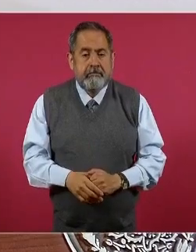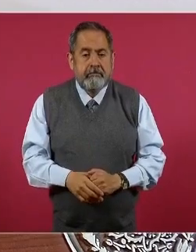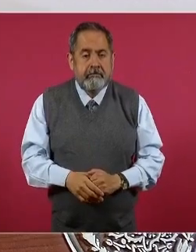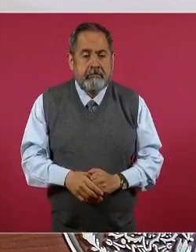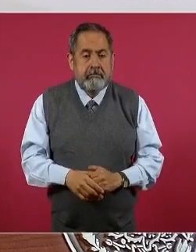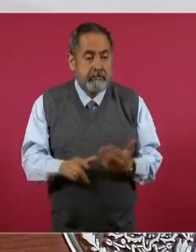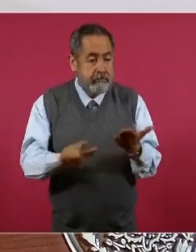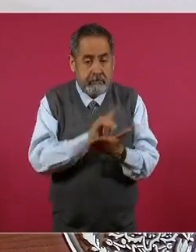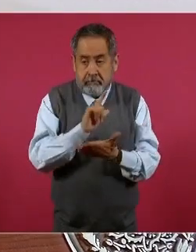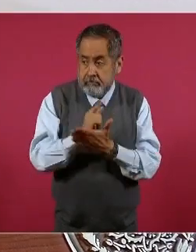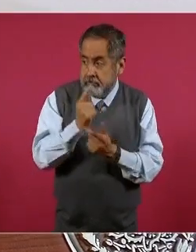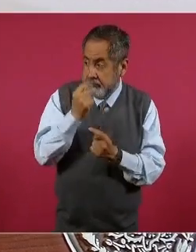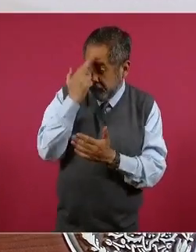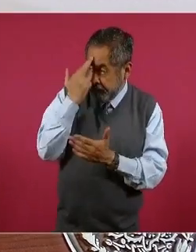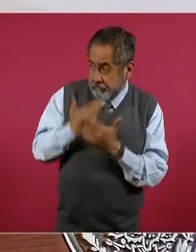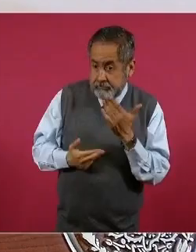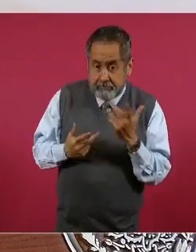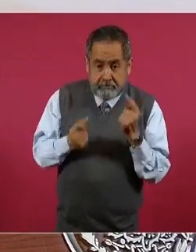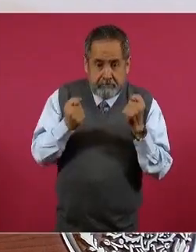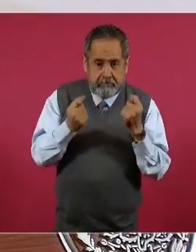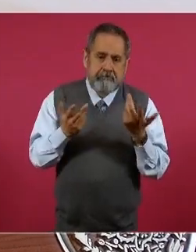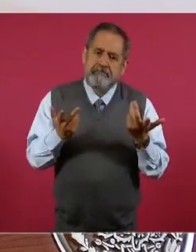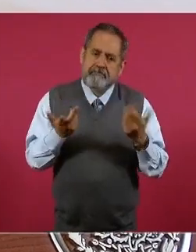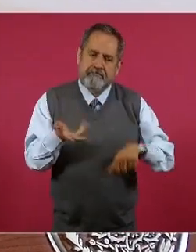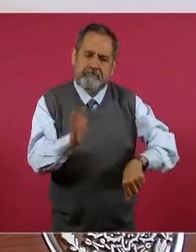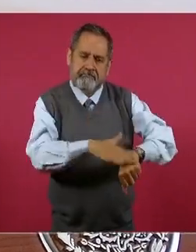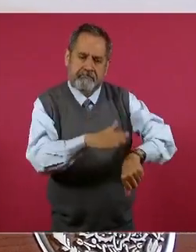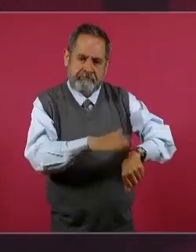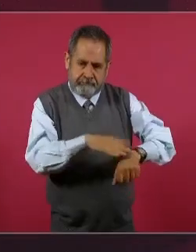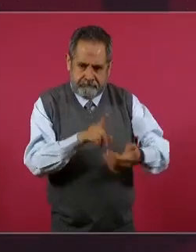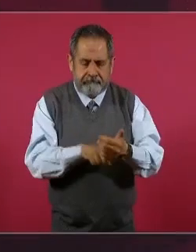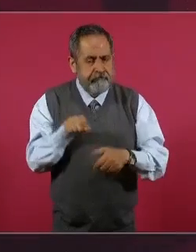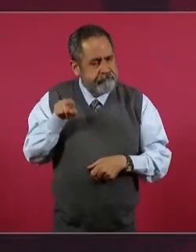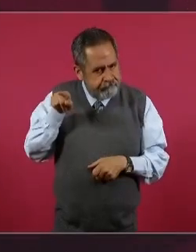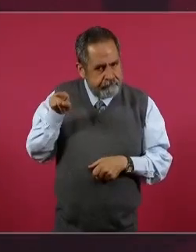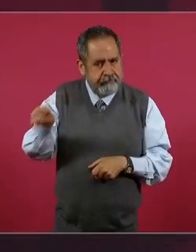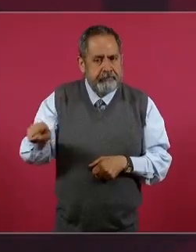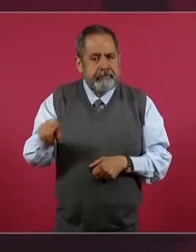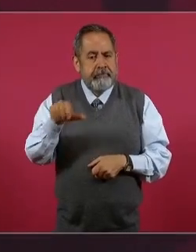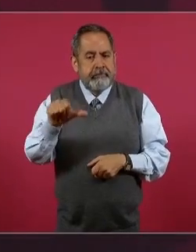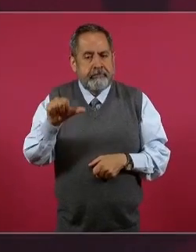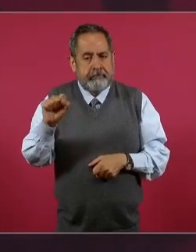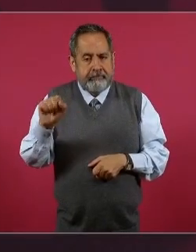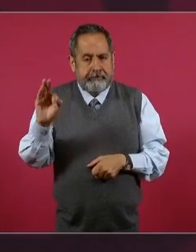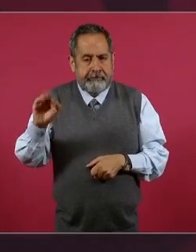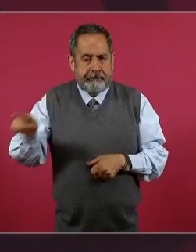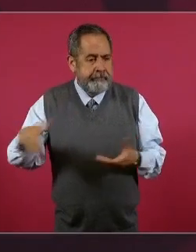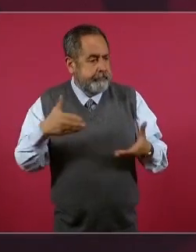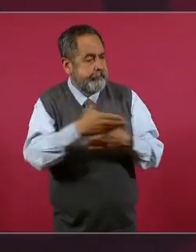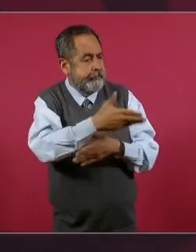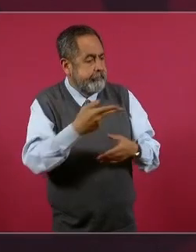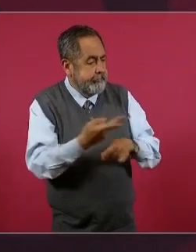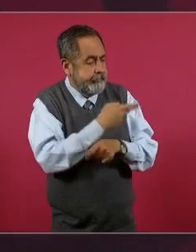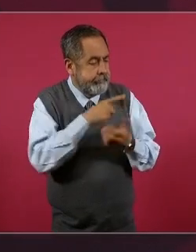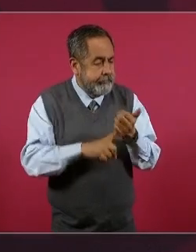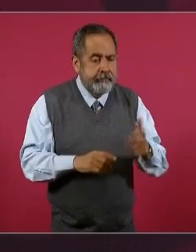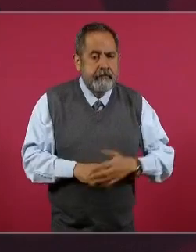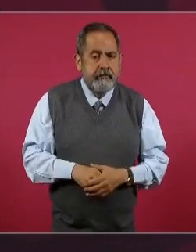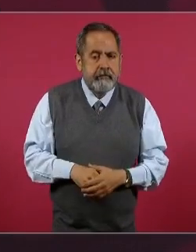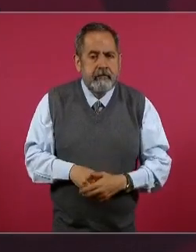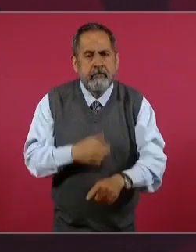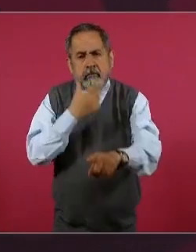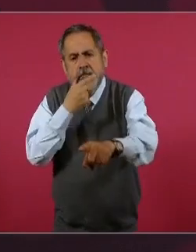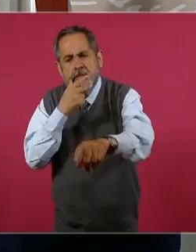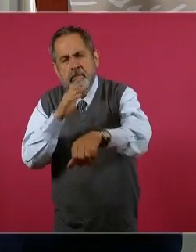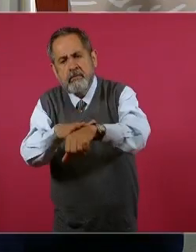Si no lo es, pues tiene que intervenir el Poder Legislativo. Y pues lo mencionaba